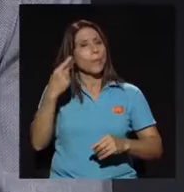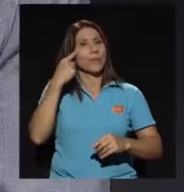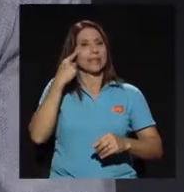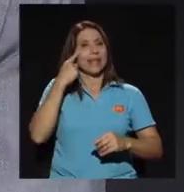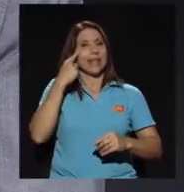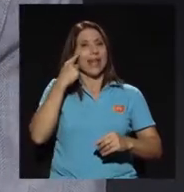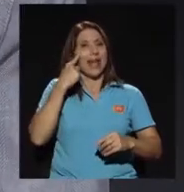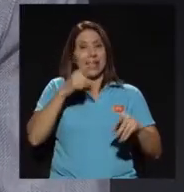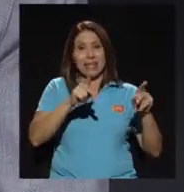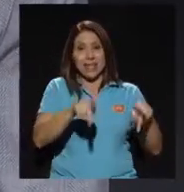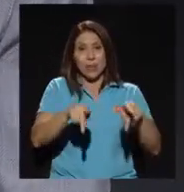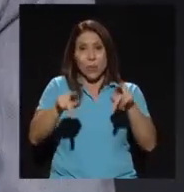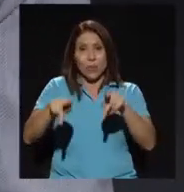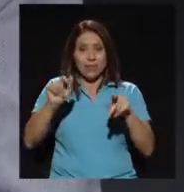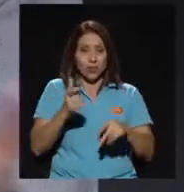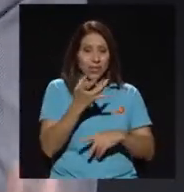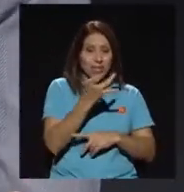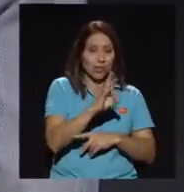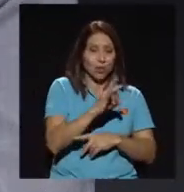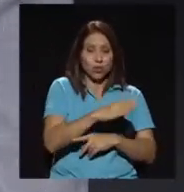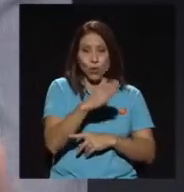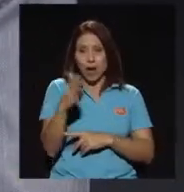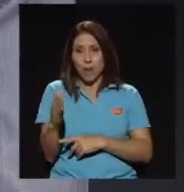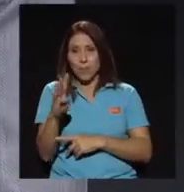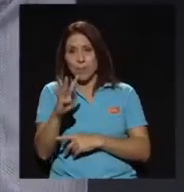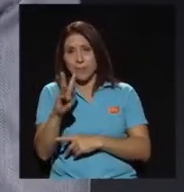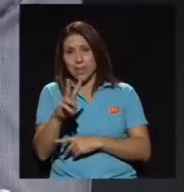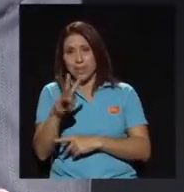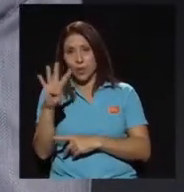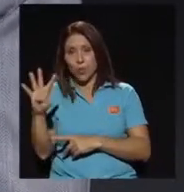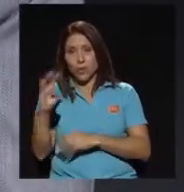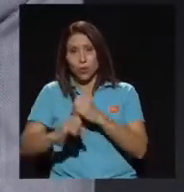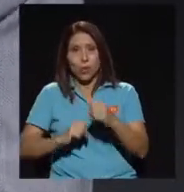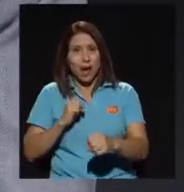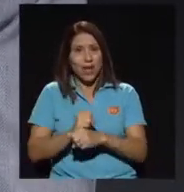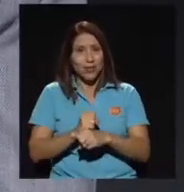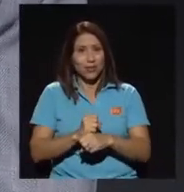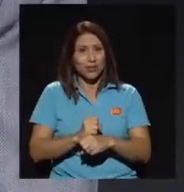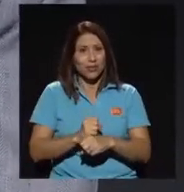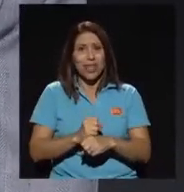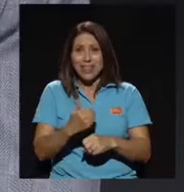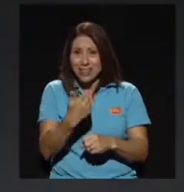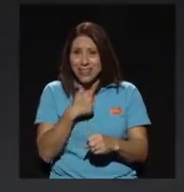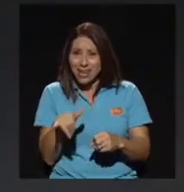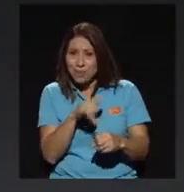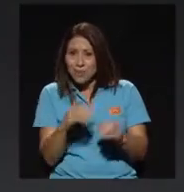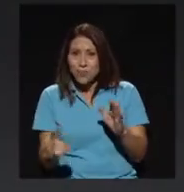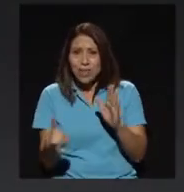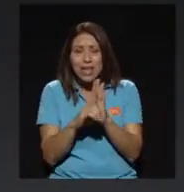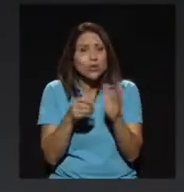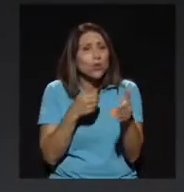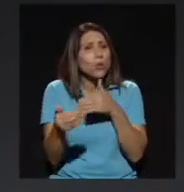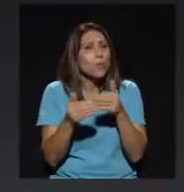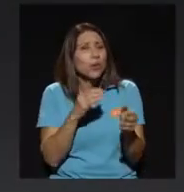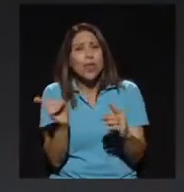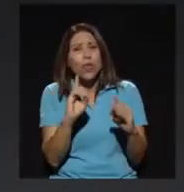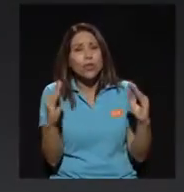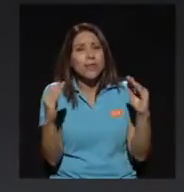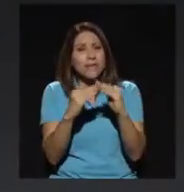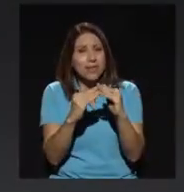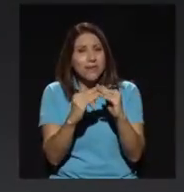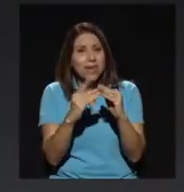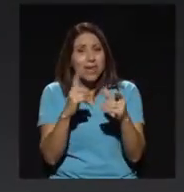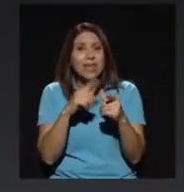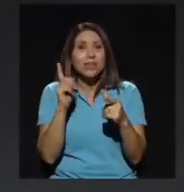a la población de 18 a 24 años tiene el mismo derecho, no importa en qué nivel, en qué lugar del país le tocó vivir. Y entonces la pregunta es, ¿hasta